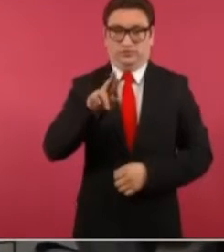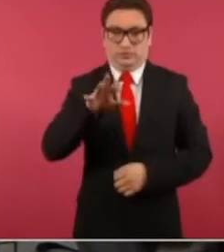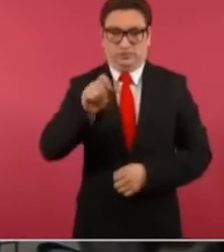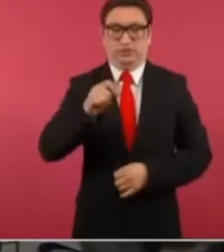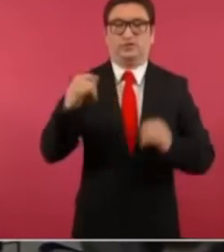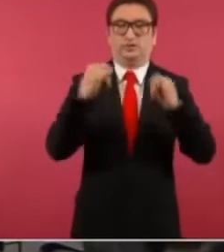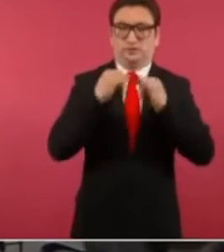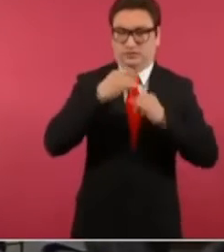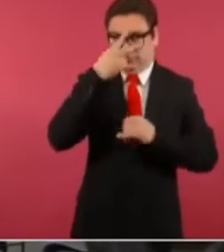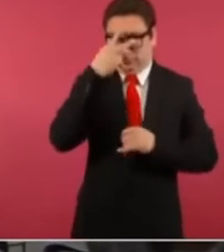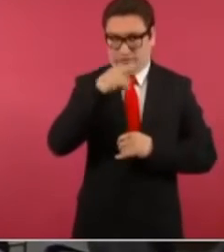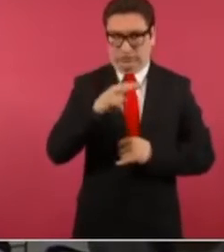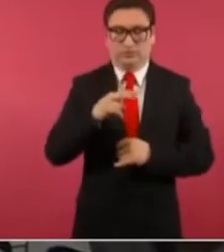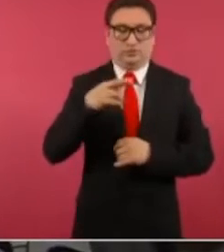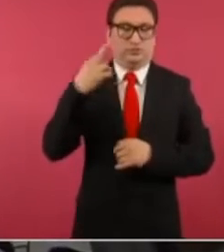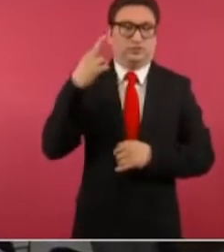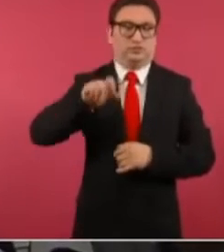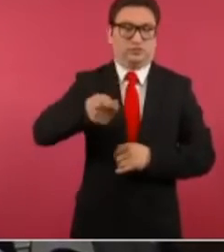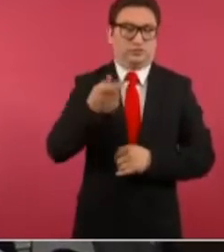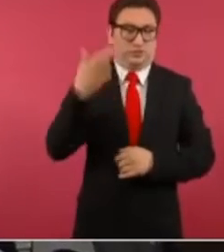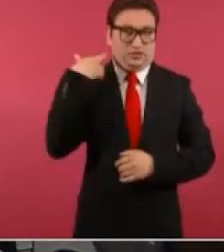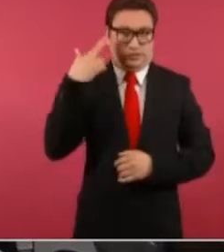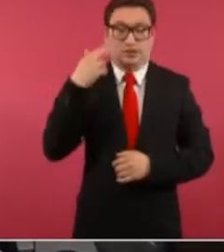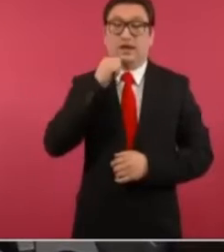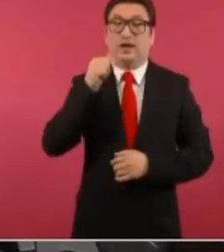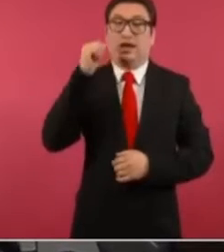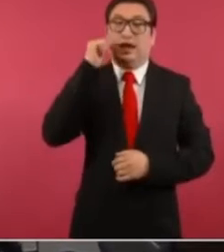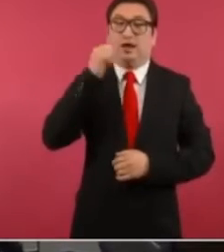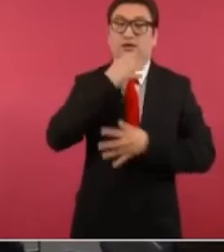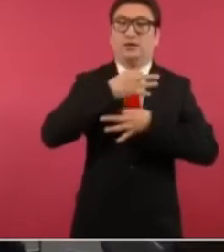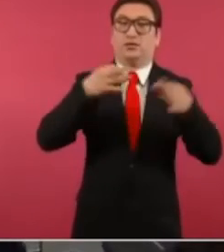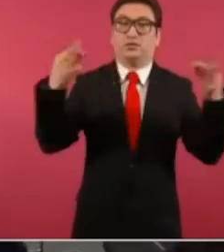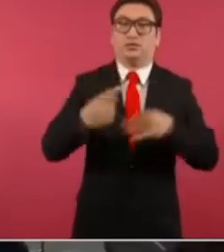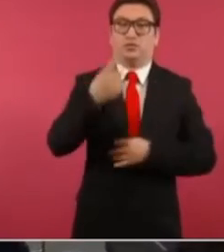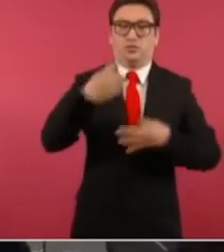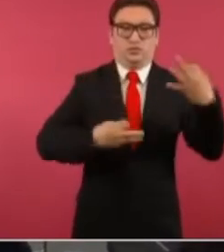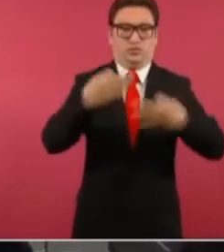Radio. Preguntarle, ayer se dio a conocer que un juez